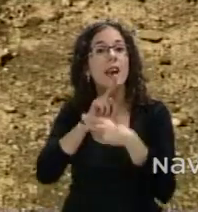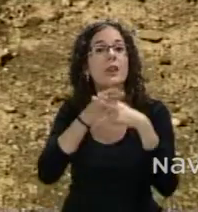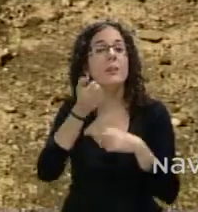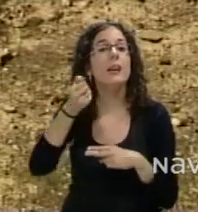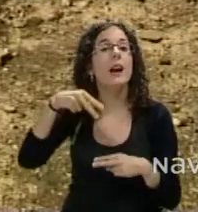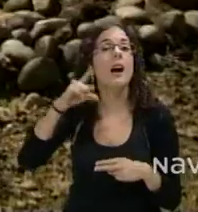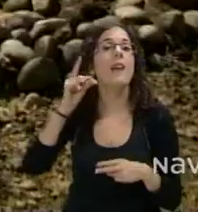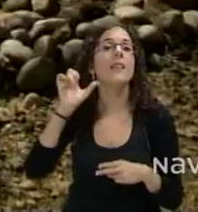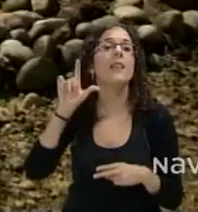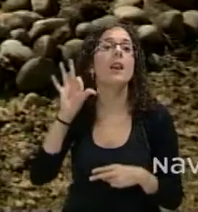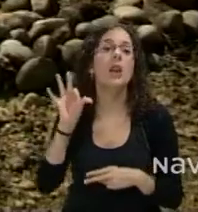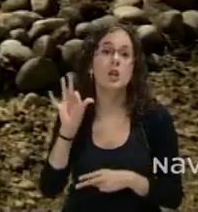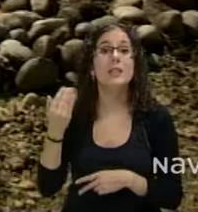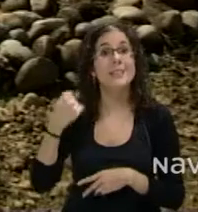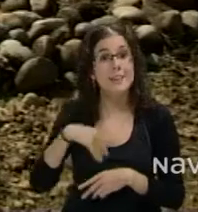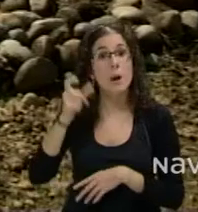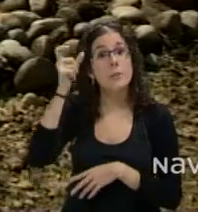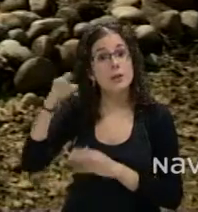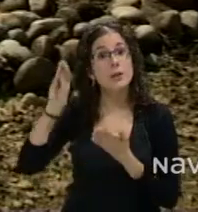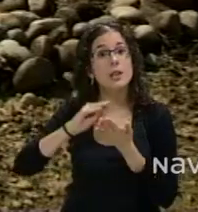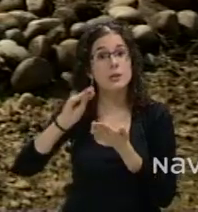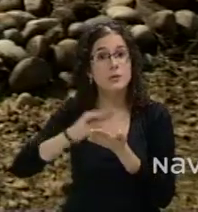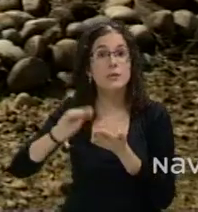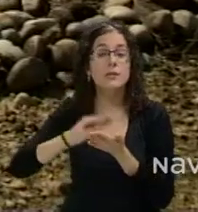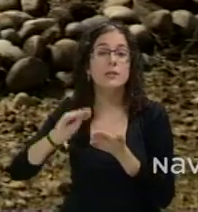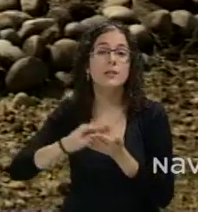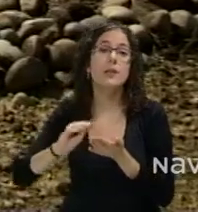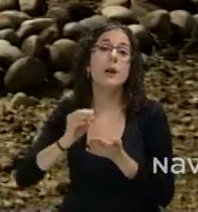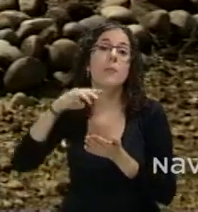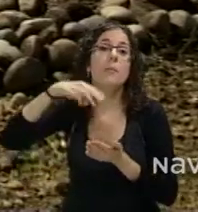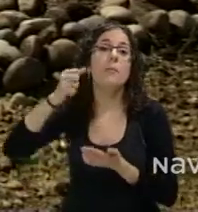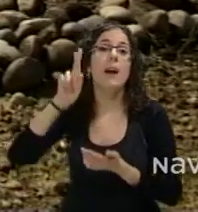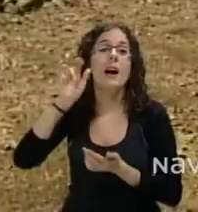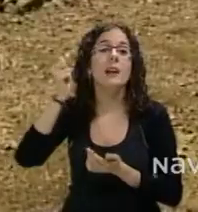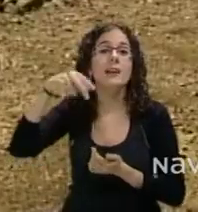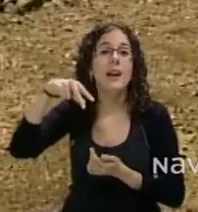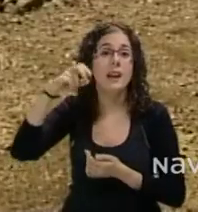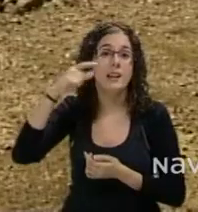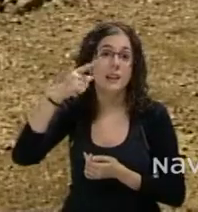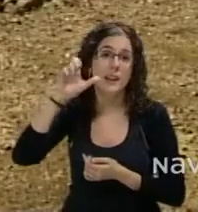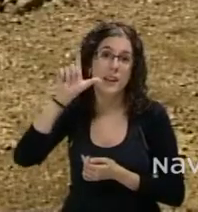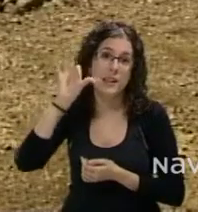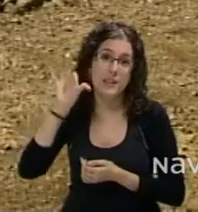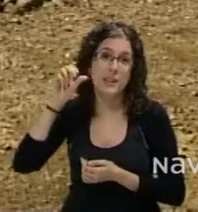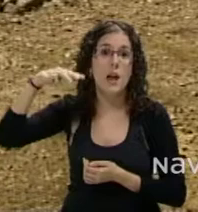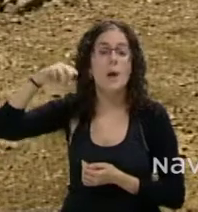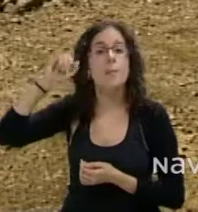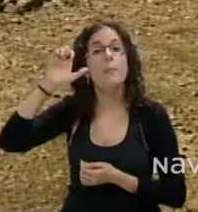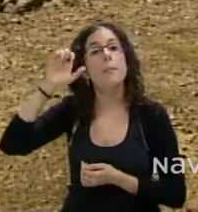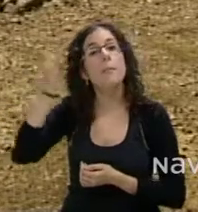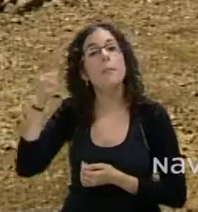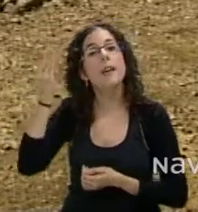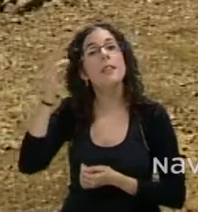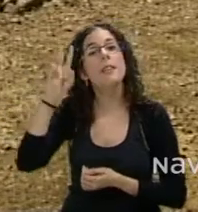la mano de autores griegos. Fue la arqueóloga María Ángeles Mezquiriz la que nos propone que si hablamos de una ciudad romana, la debemos denominar